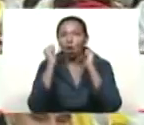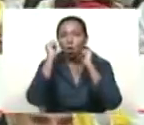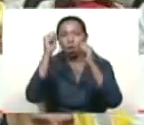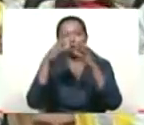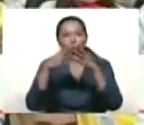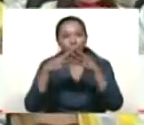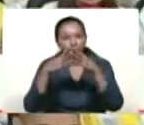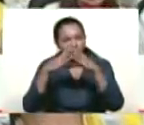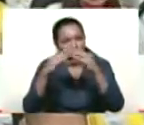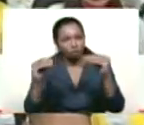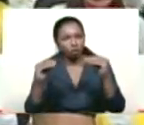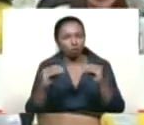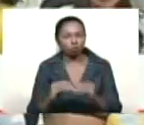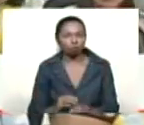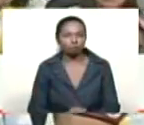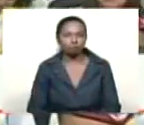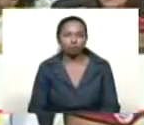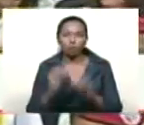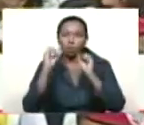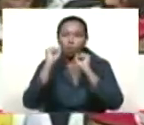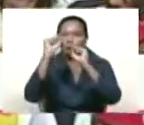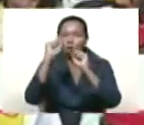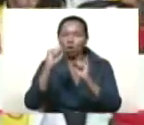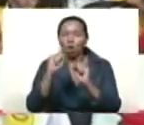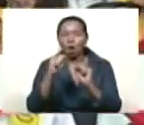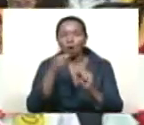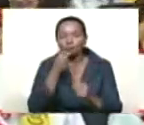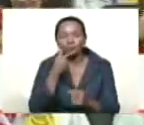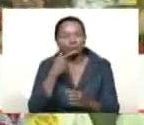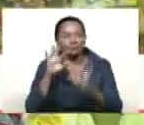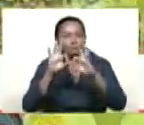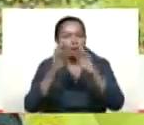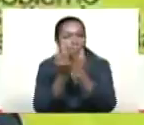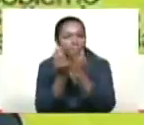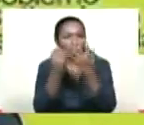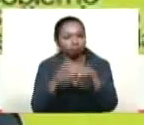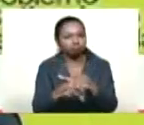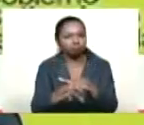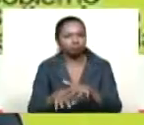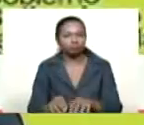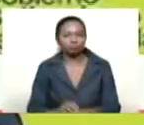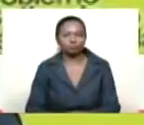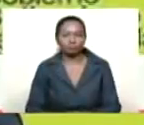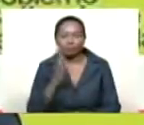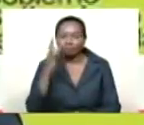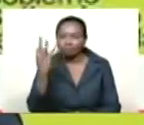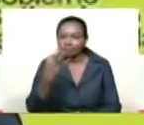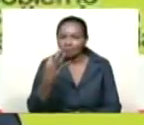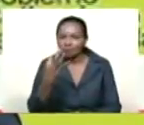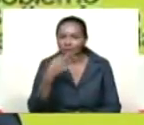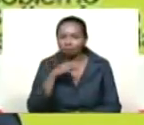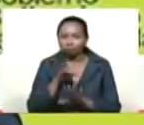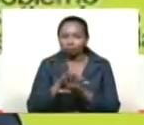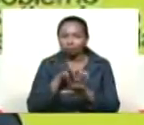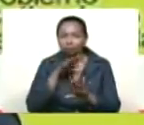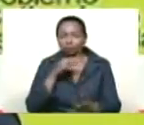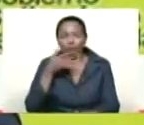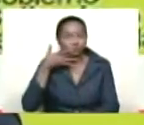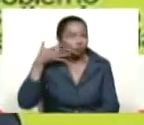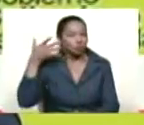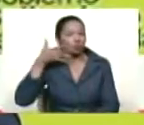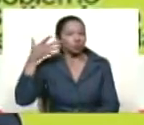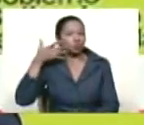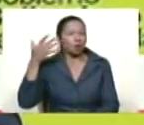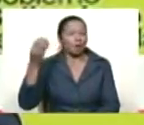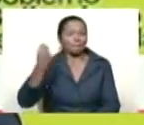todos, es un logro hermoso de la familia, que verdaderamente llena de orgullo,